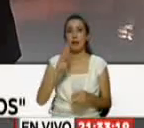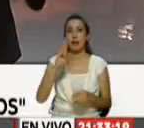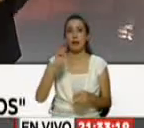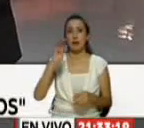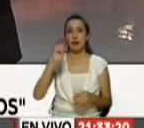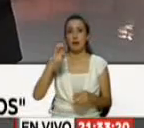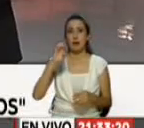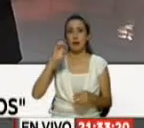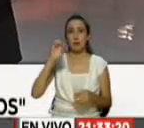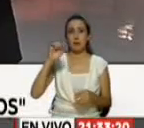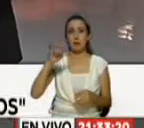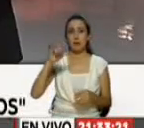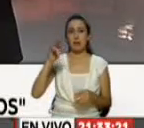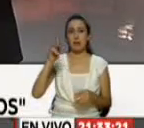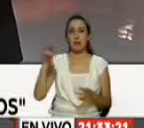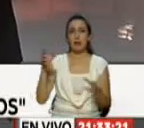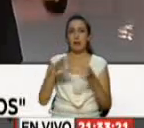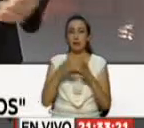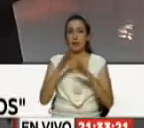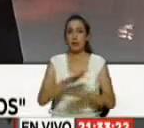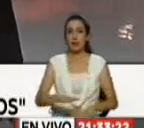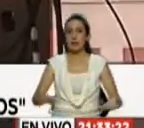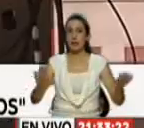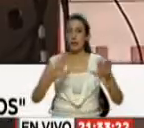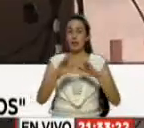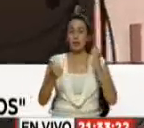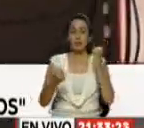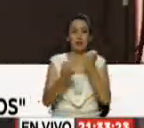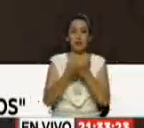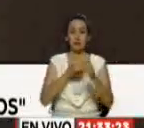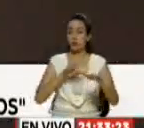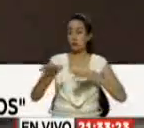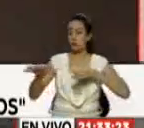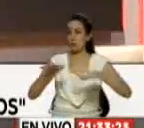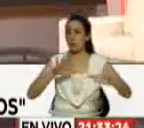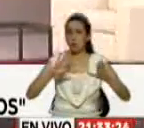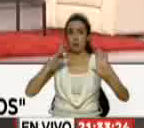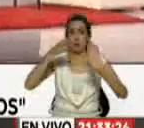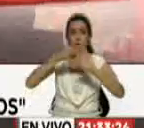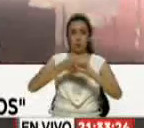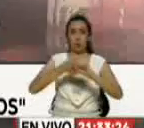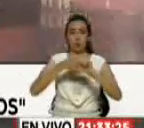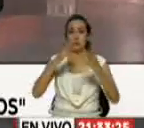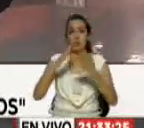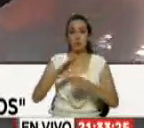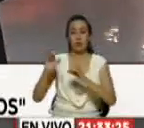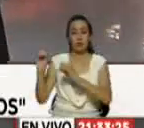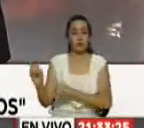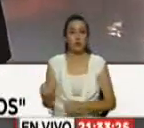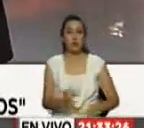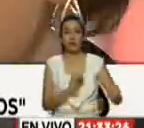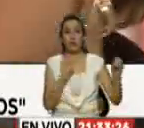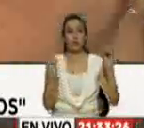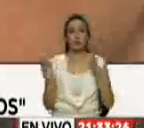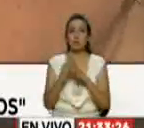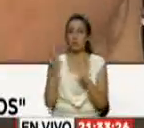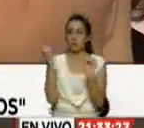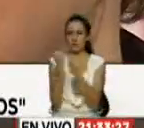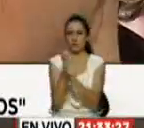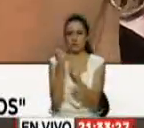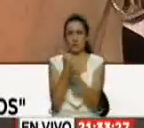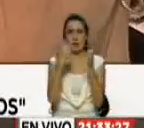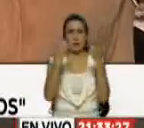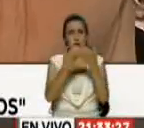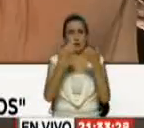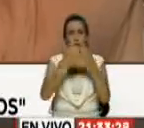directora general, destacó la coordinación con los medios públicos que facilitaron todos los recursos y logística para sacar adelante este reto. Un trabajo en equipo que